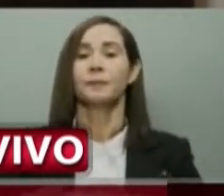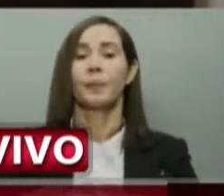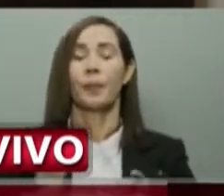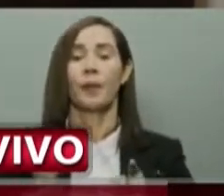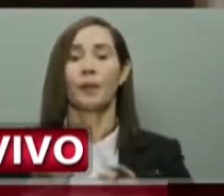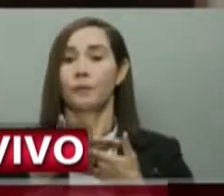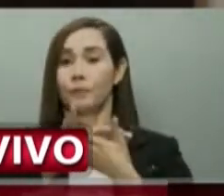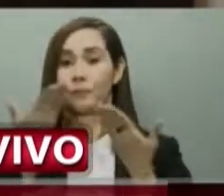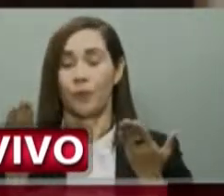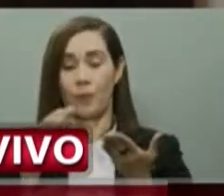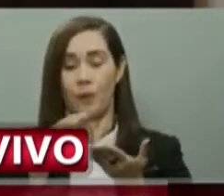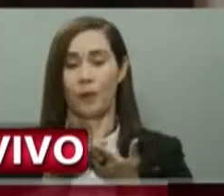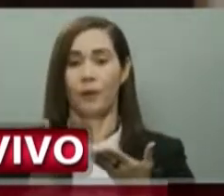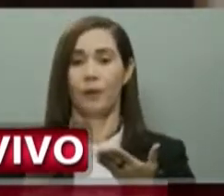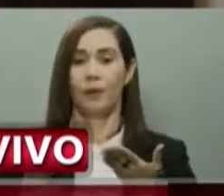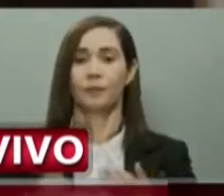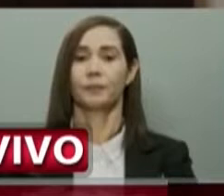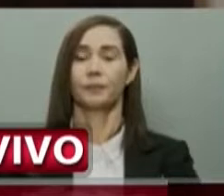de las materias primas.